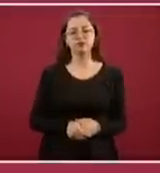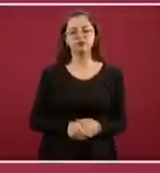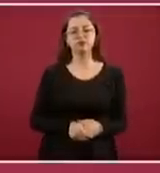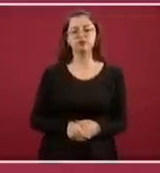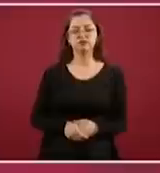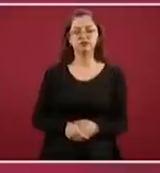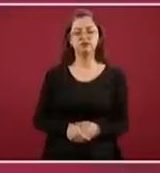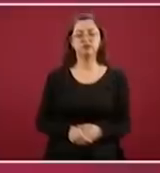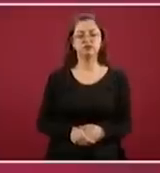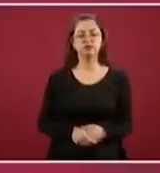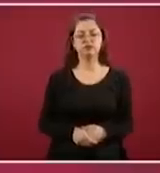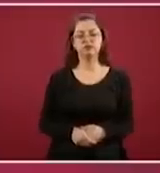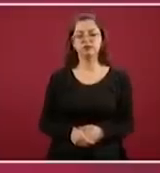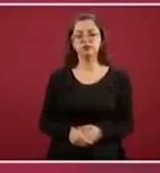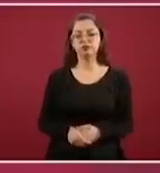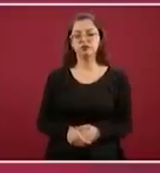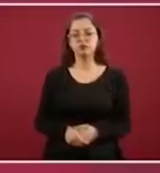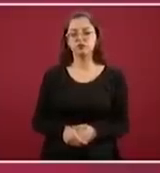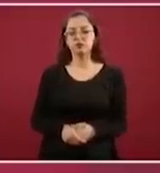Nosotros